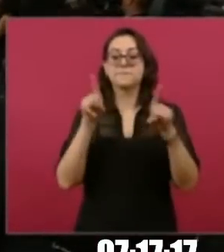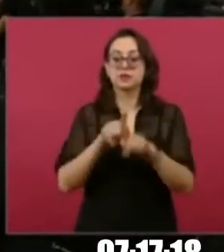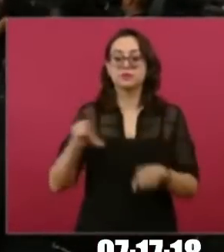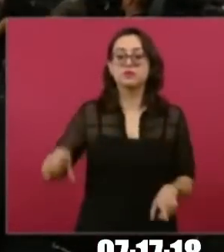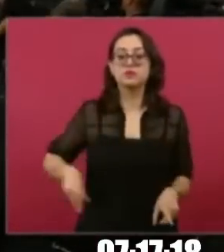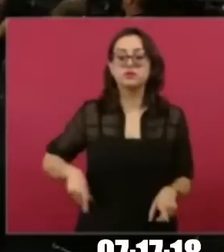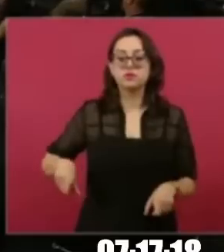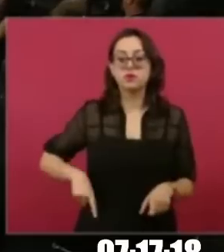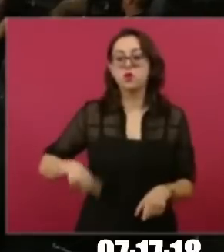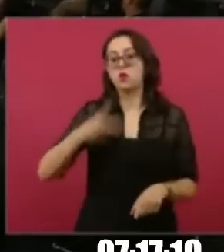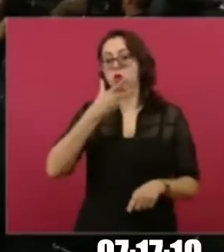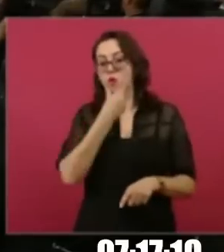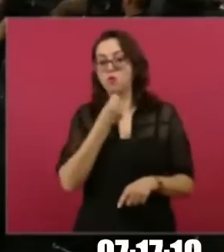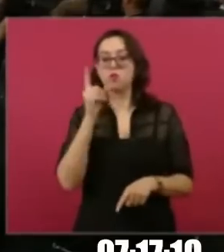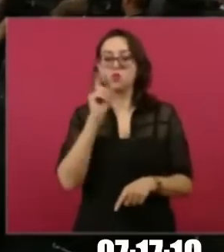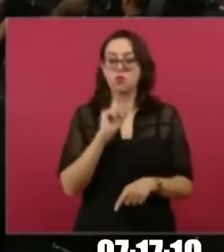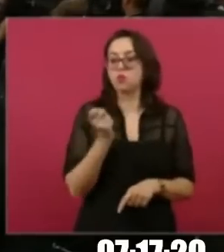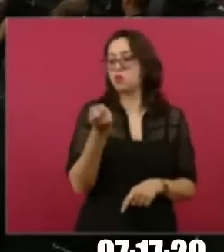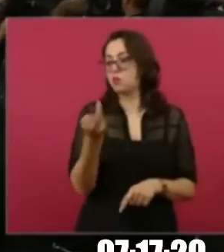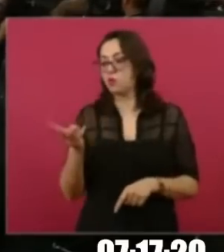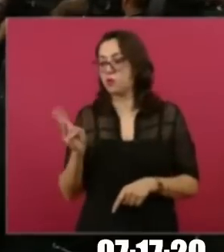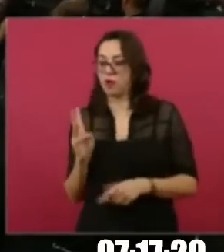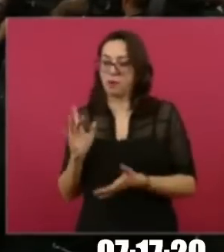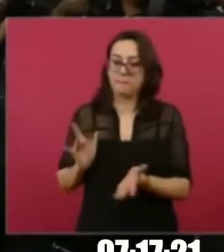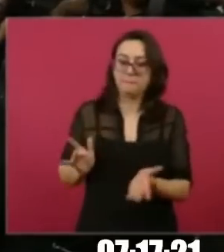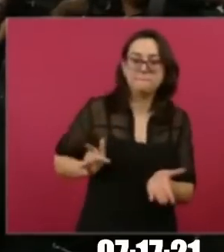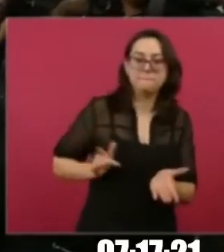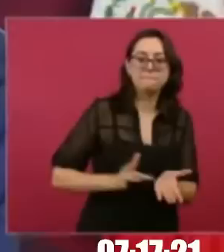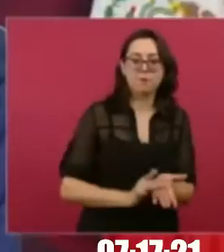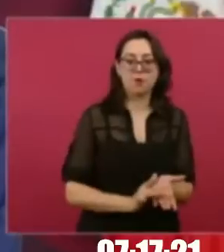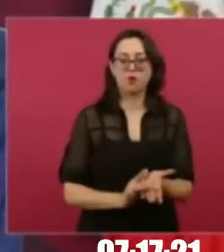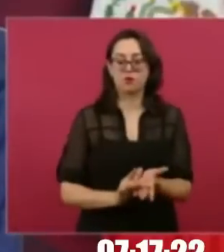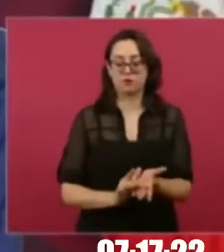y la clave está en